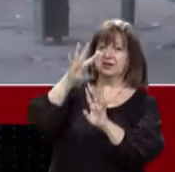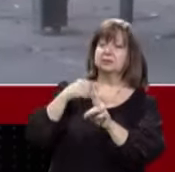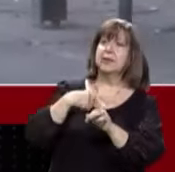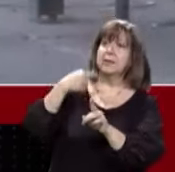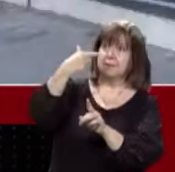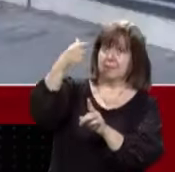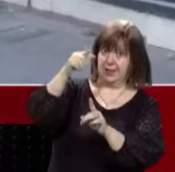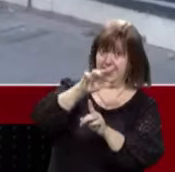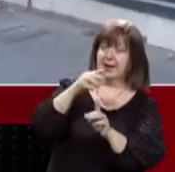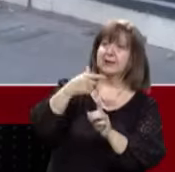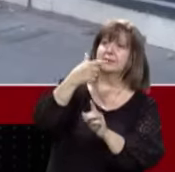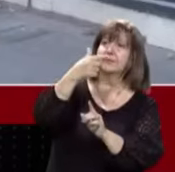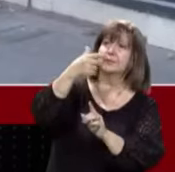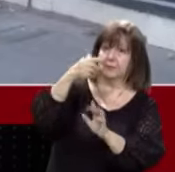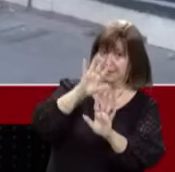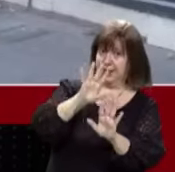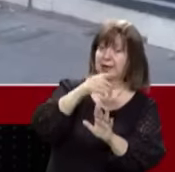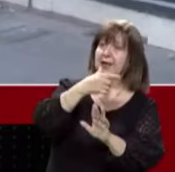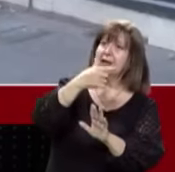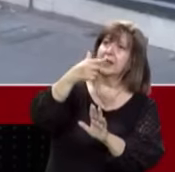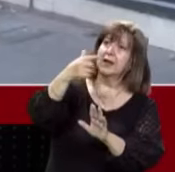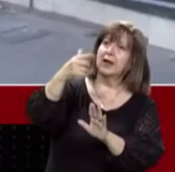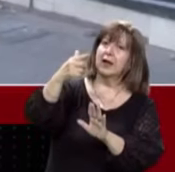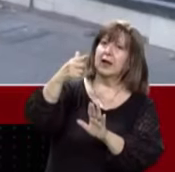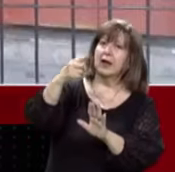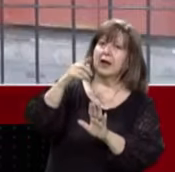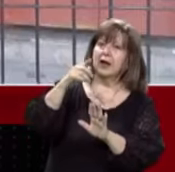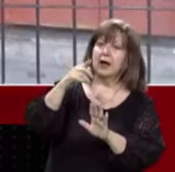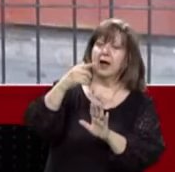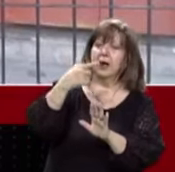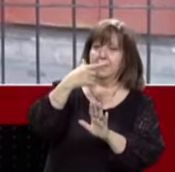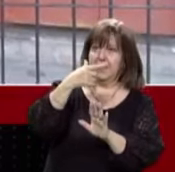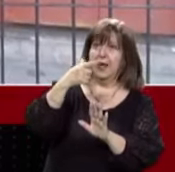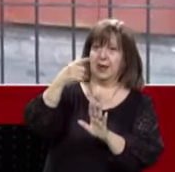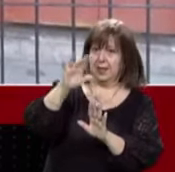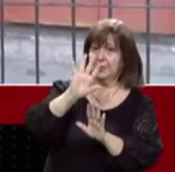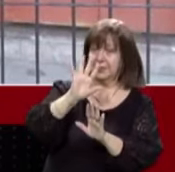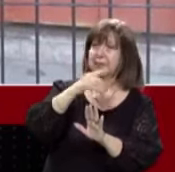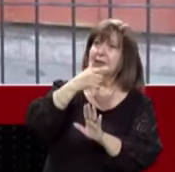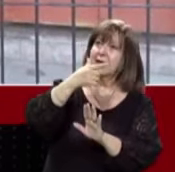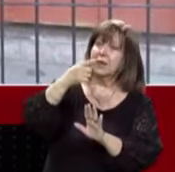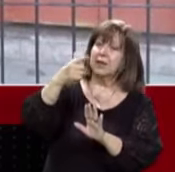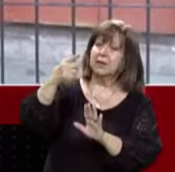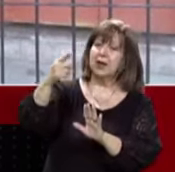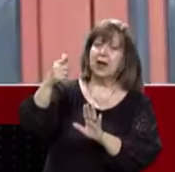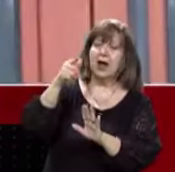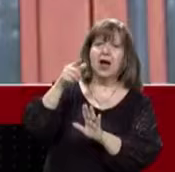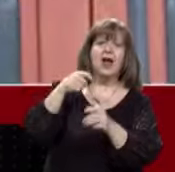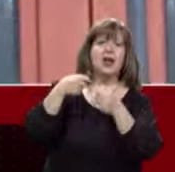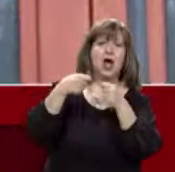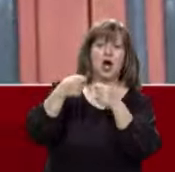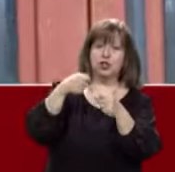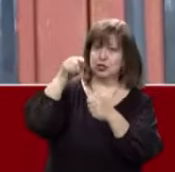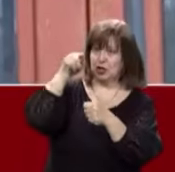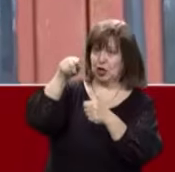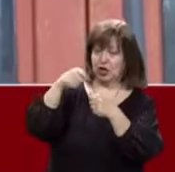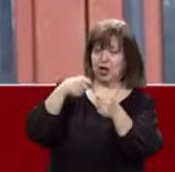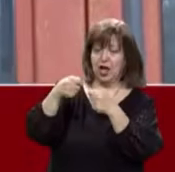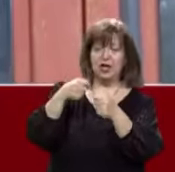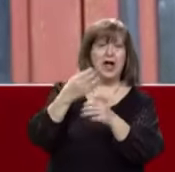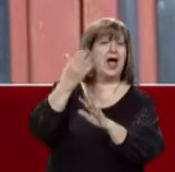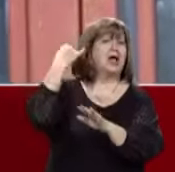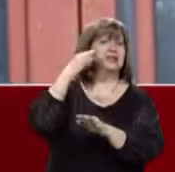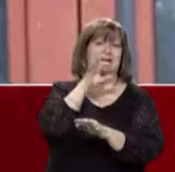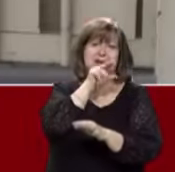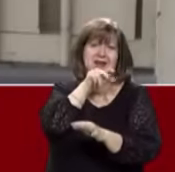estas rejas, a ver si la señal nos acompaña, es medio complicada la señal en esta zona, pero este negocio, por ejemplo, no tenía